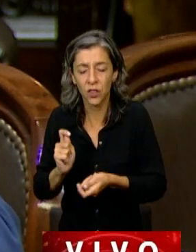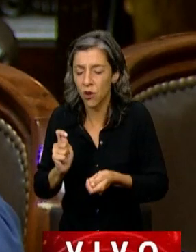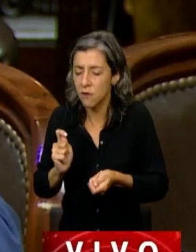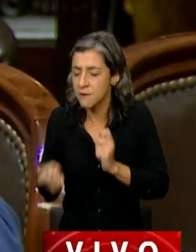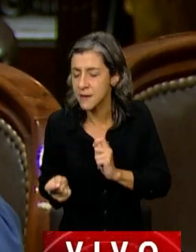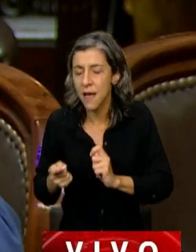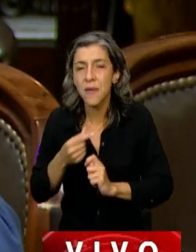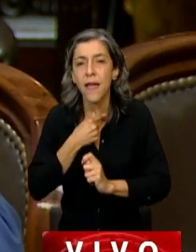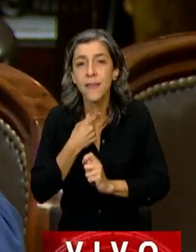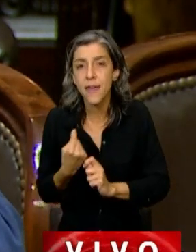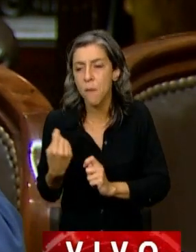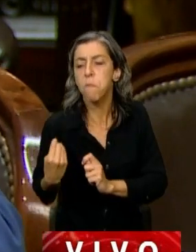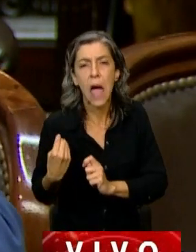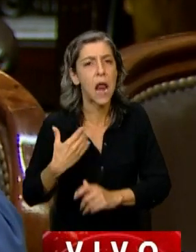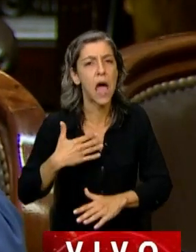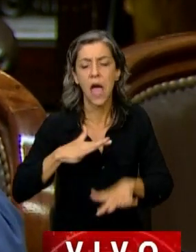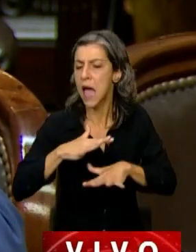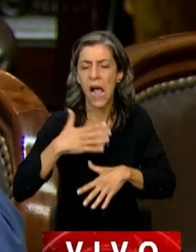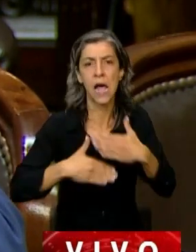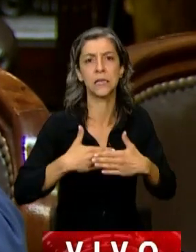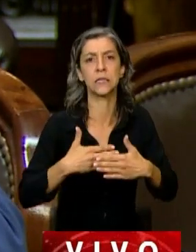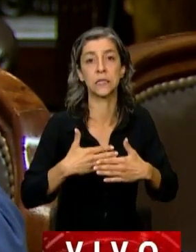acción. Ramón me dijo ese día: